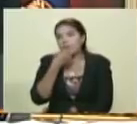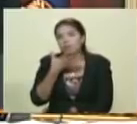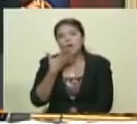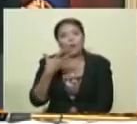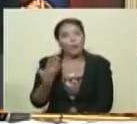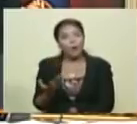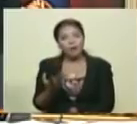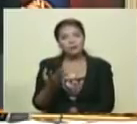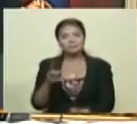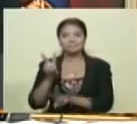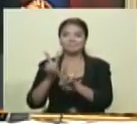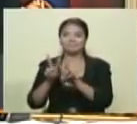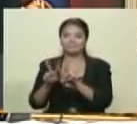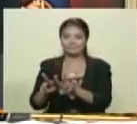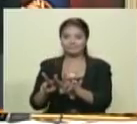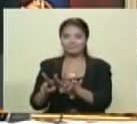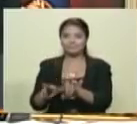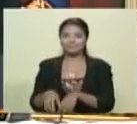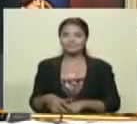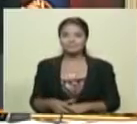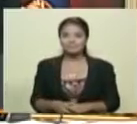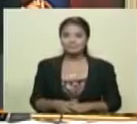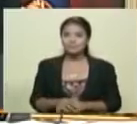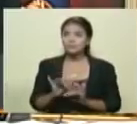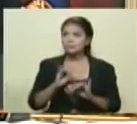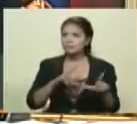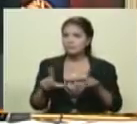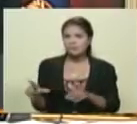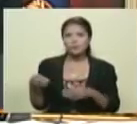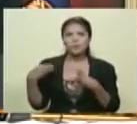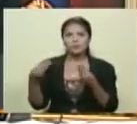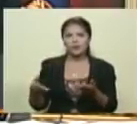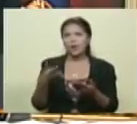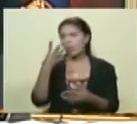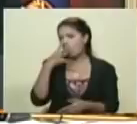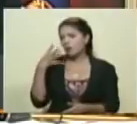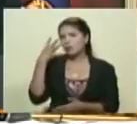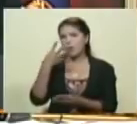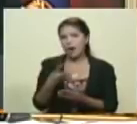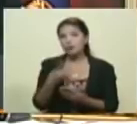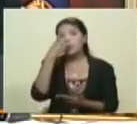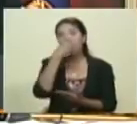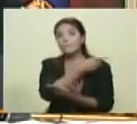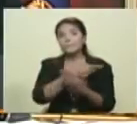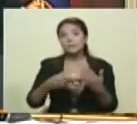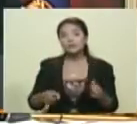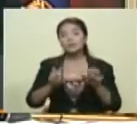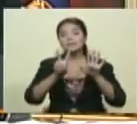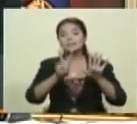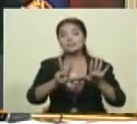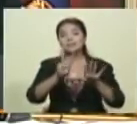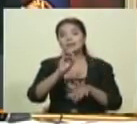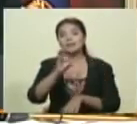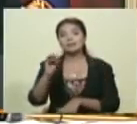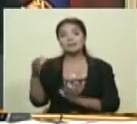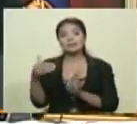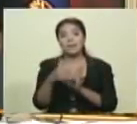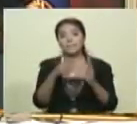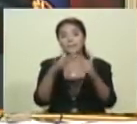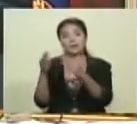Gran Misión Vivienda Venezuela. Ya hemos entregado en transcurso de 4 años 1.700.000